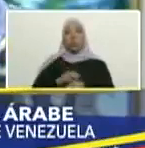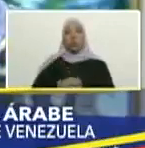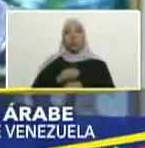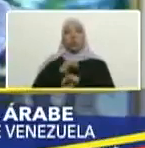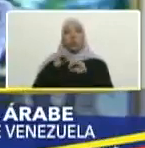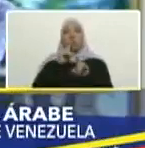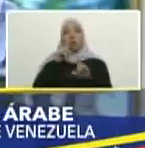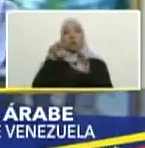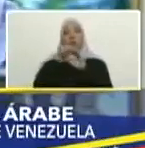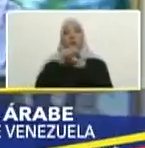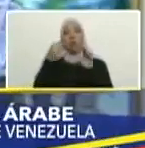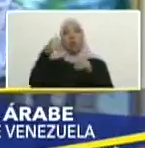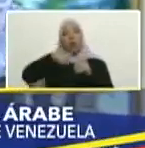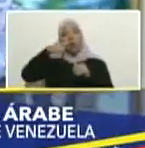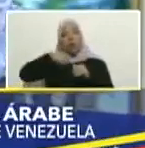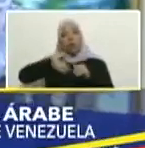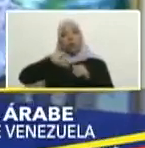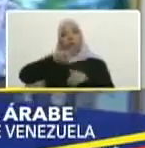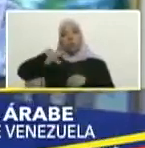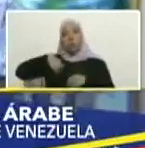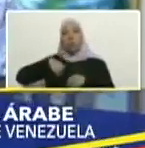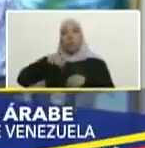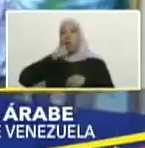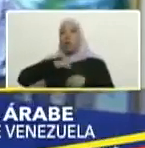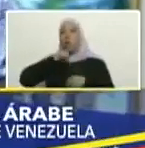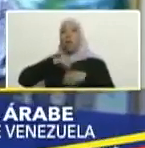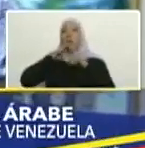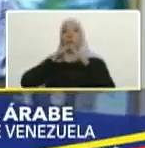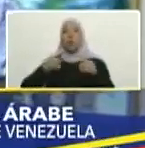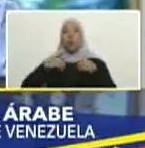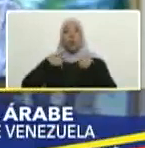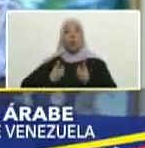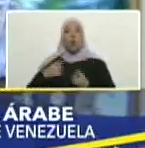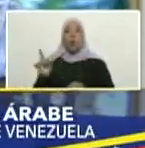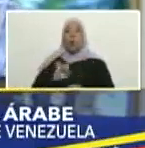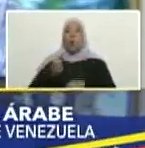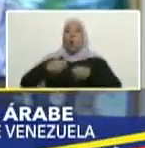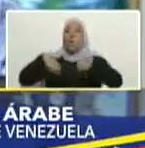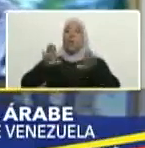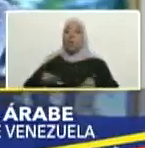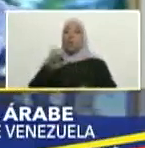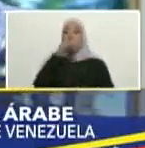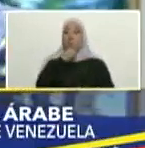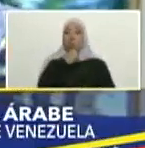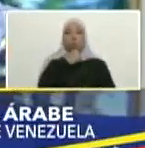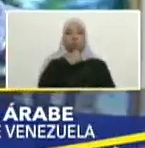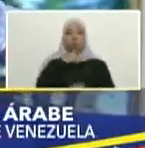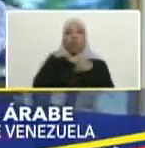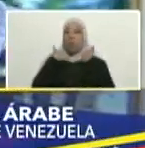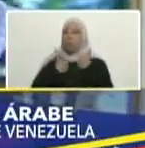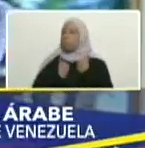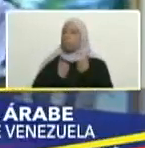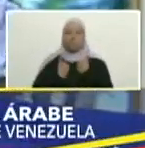cito: aquí no se rinde nadie, aquí no se cansa